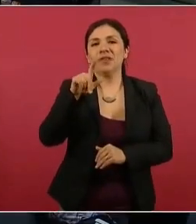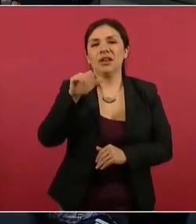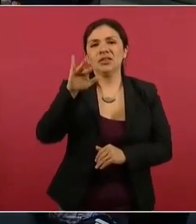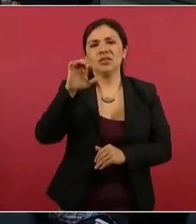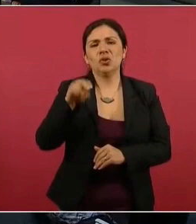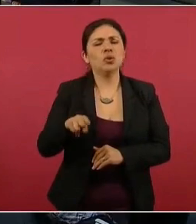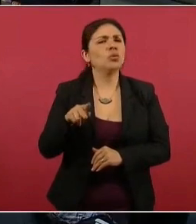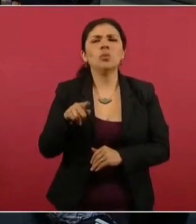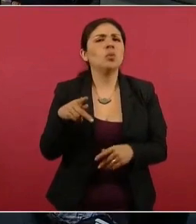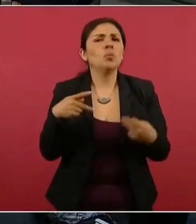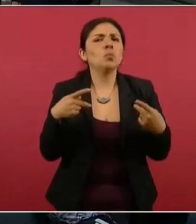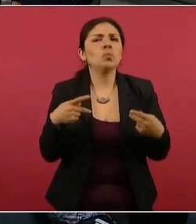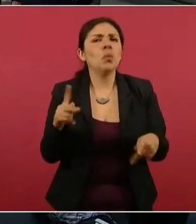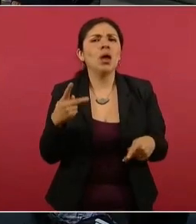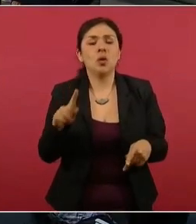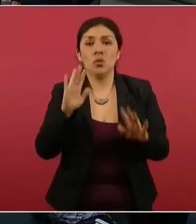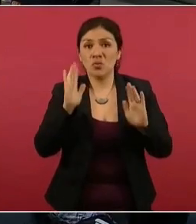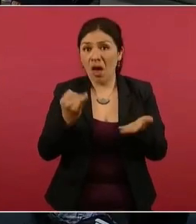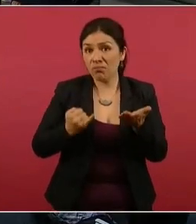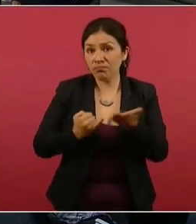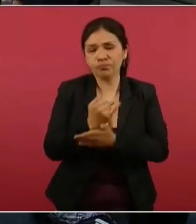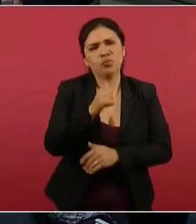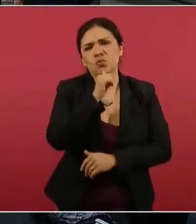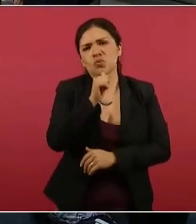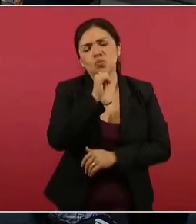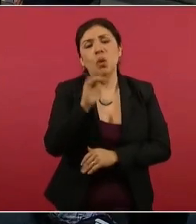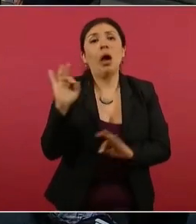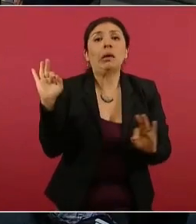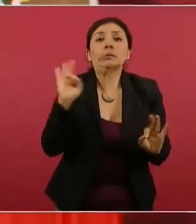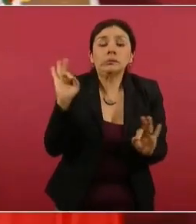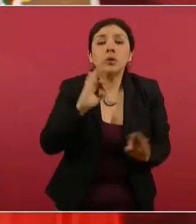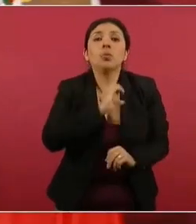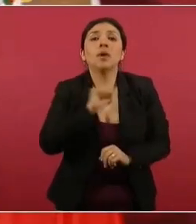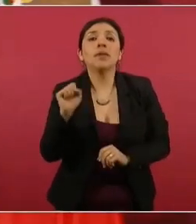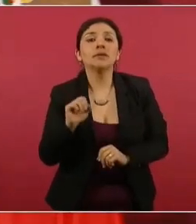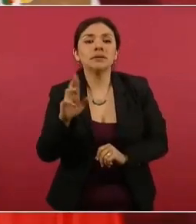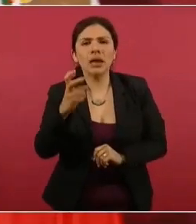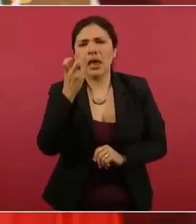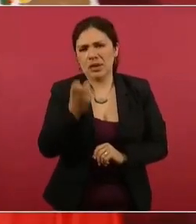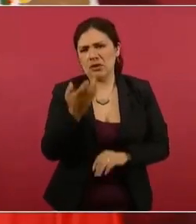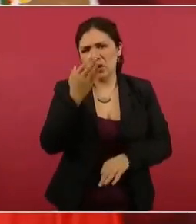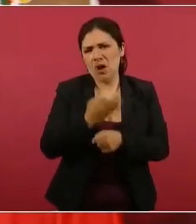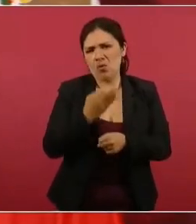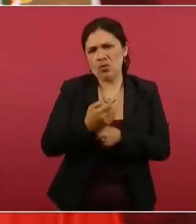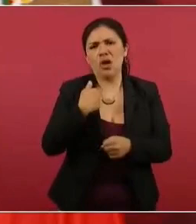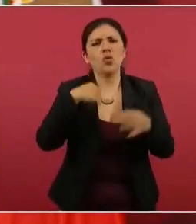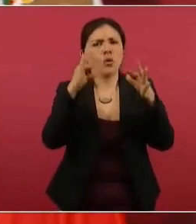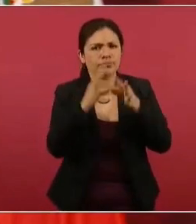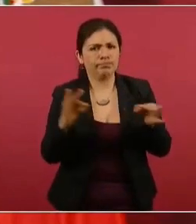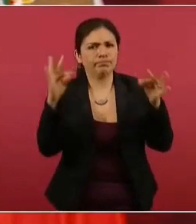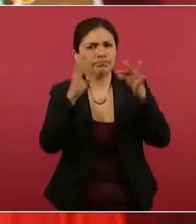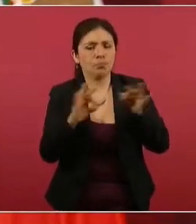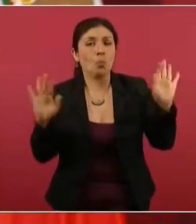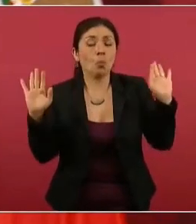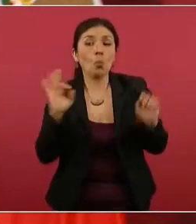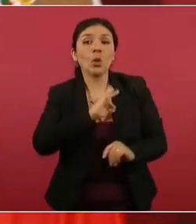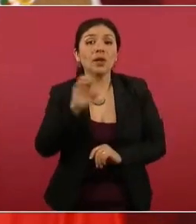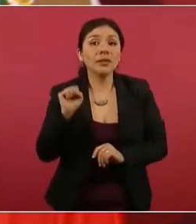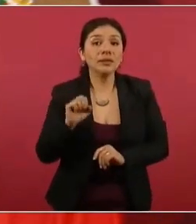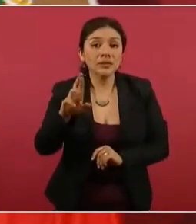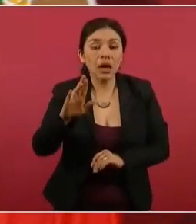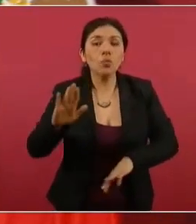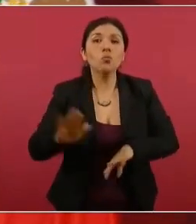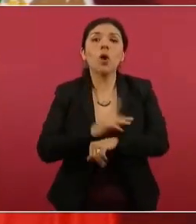Pero no está definido. Puede ser así, o sea, le estoy explicando, puede ser así, por